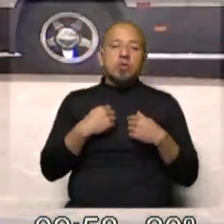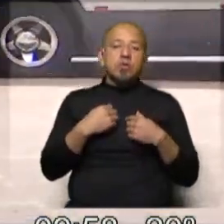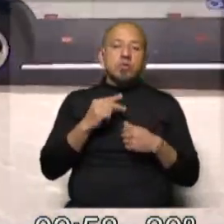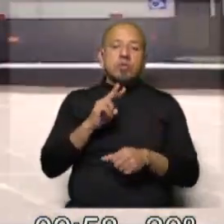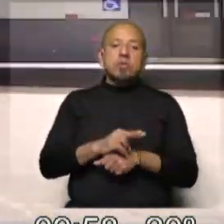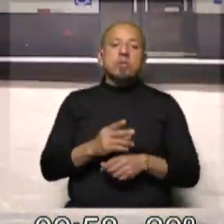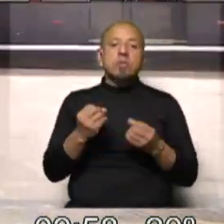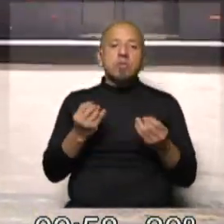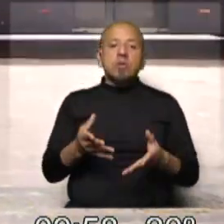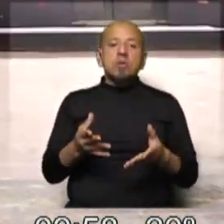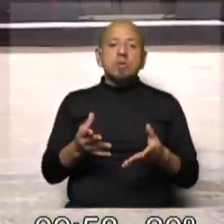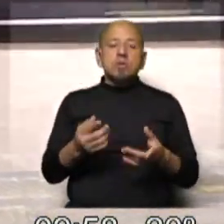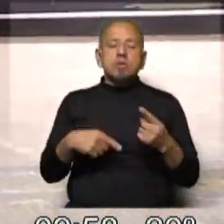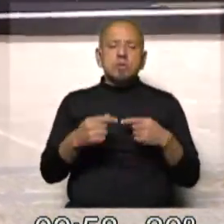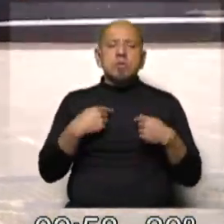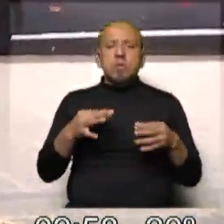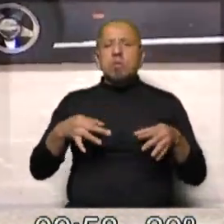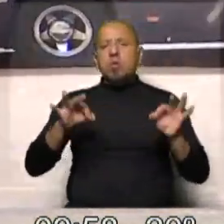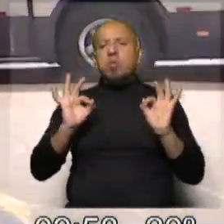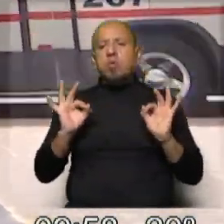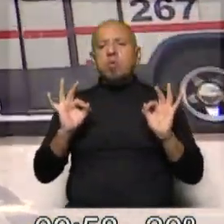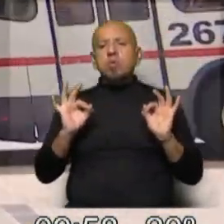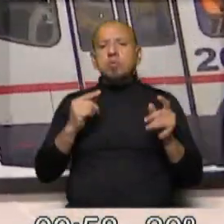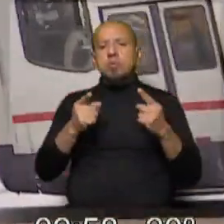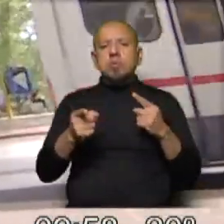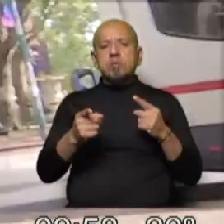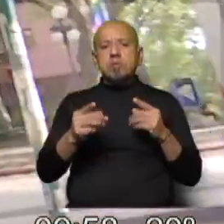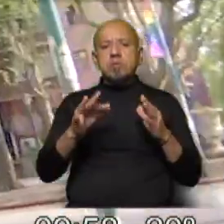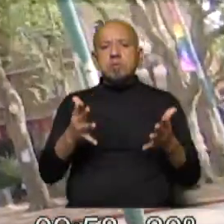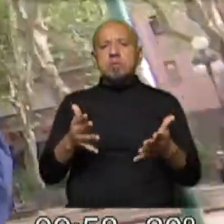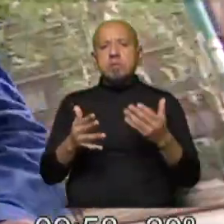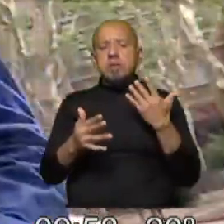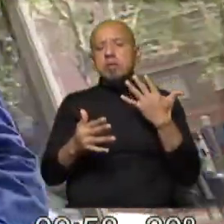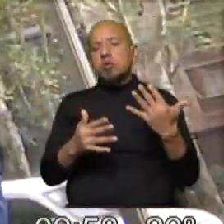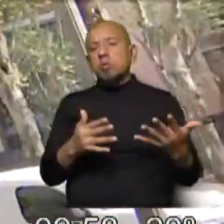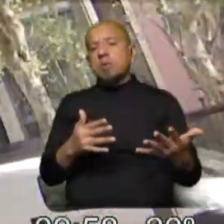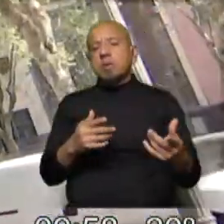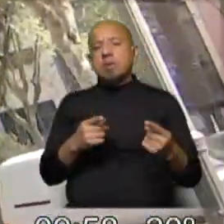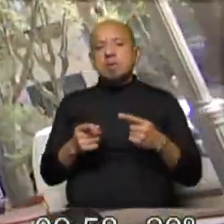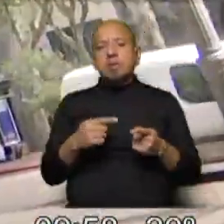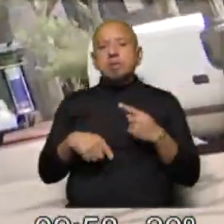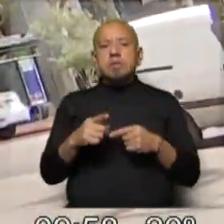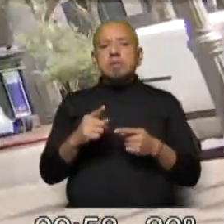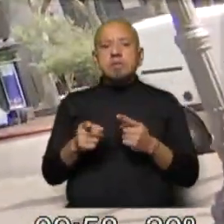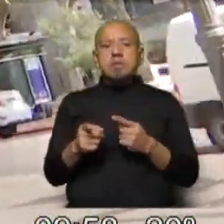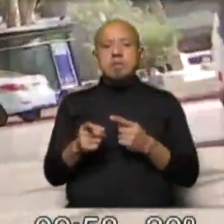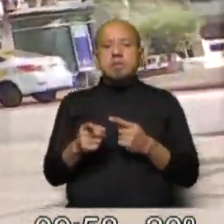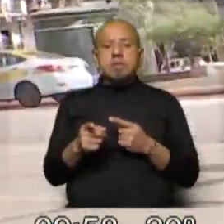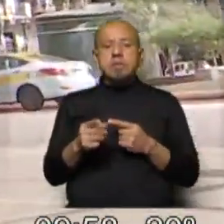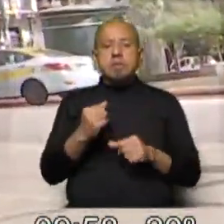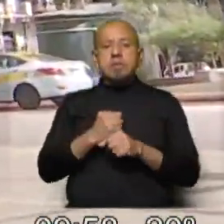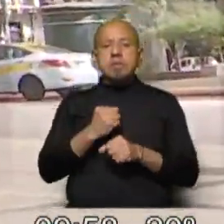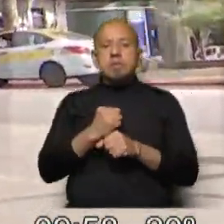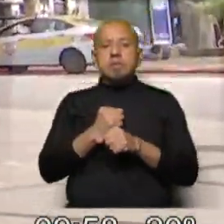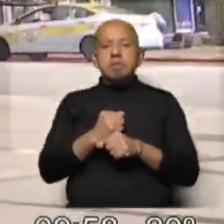muy seguido porque de verdad nos sentimos muy cómodos. Por más, mira la sombra que hay, Fito. Y el edificio ese que están enfocando en la esquina, ese